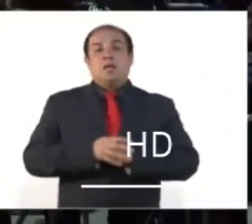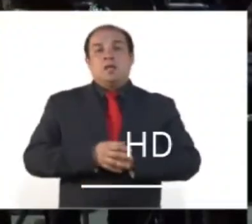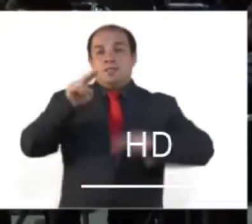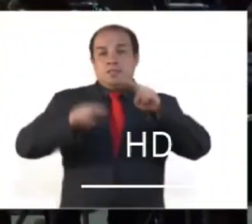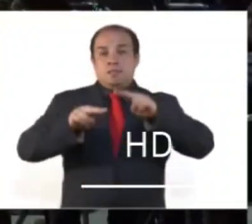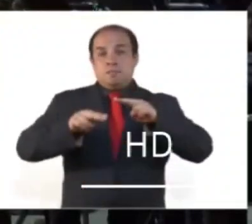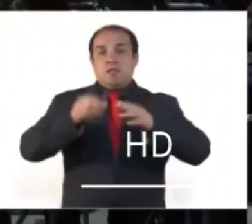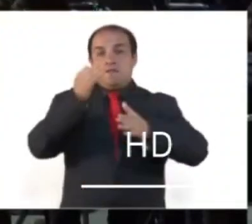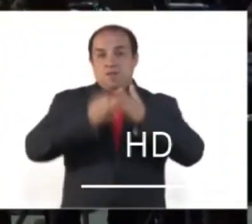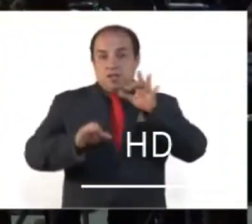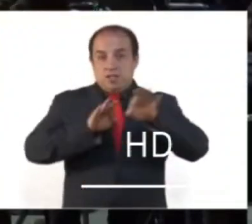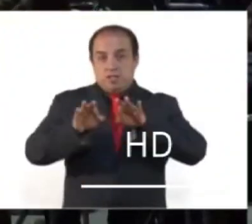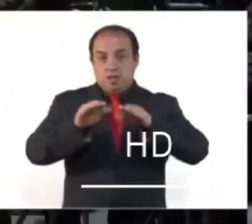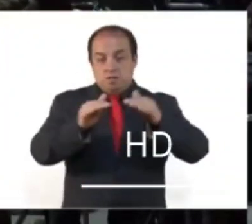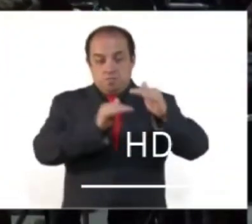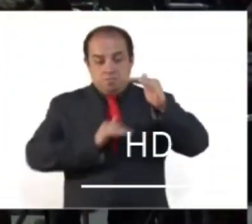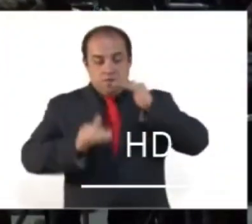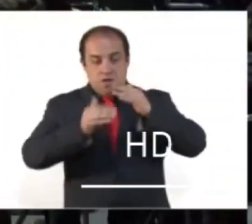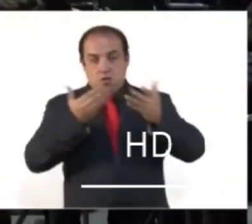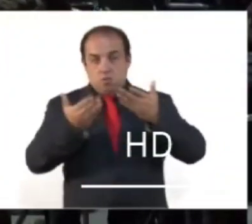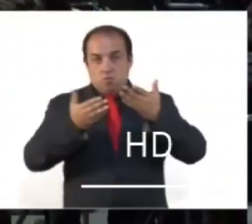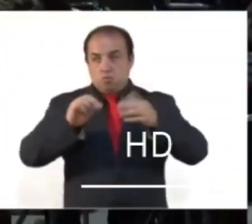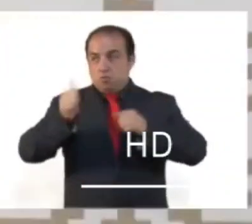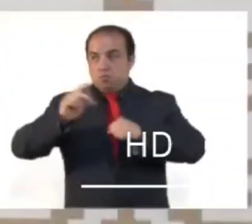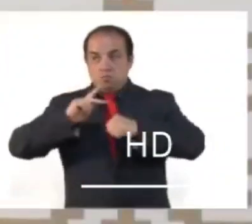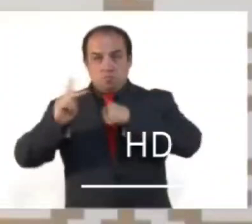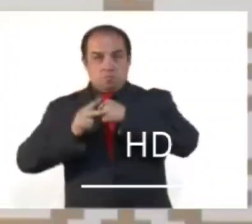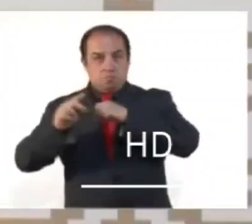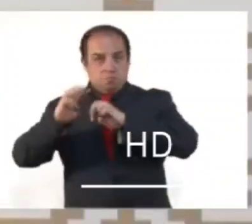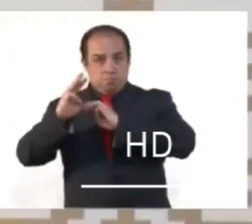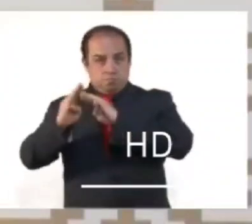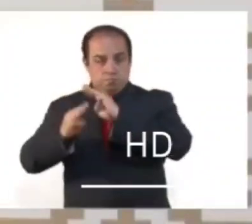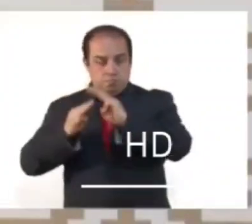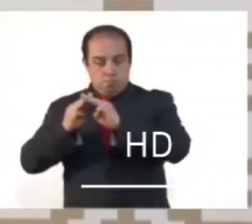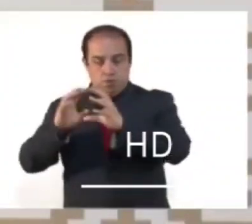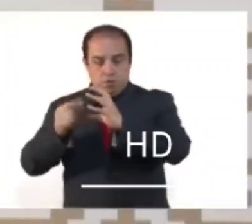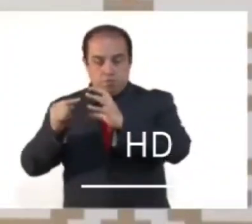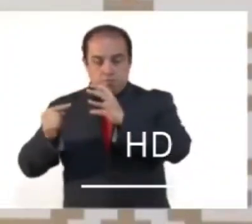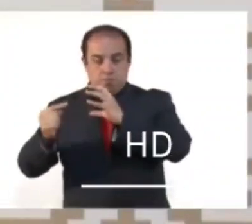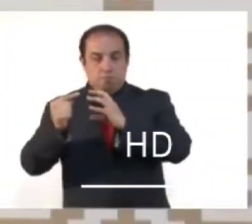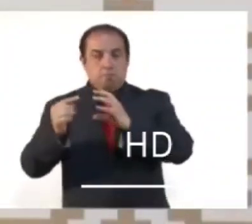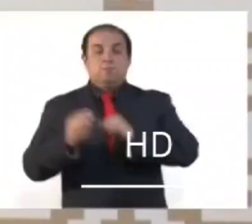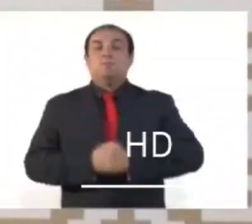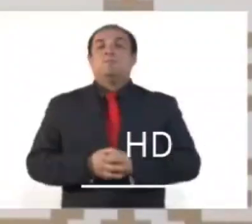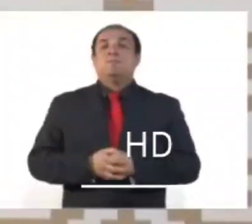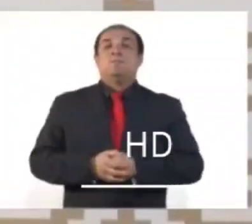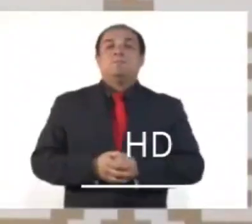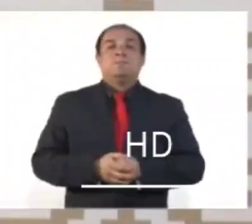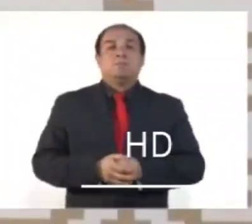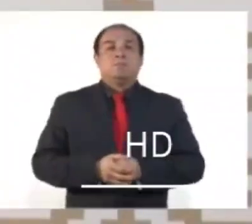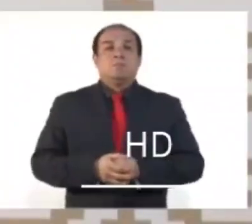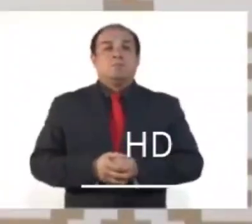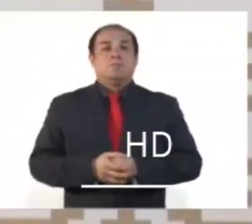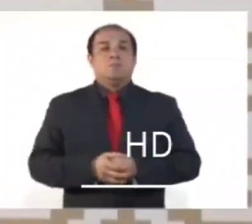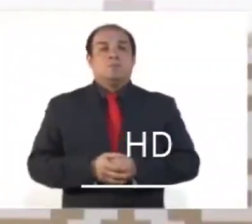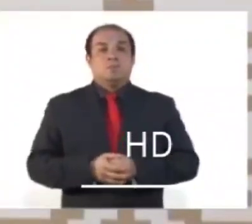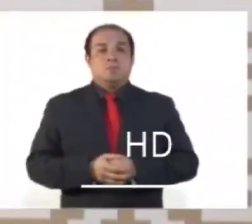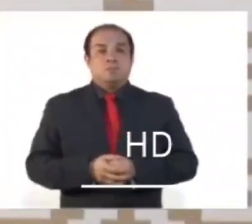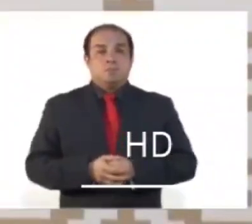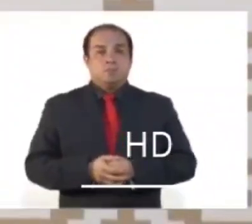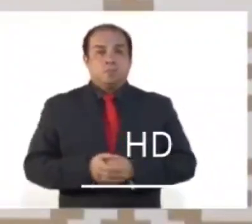más baja de todos los países del mundo. También, por otro lado,